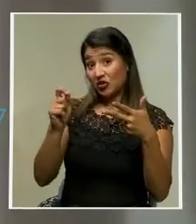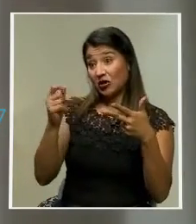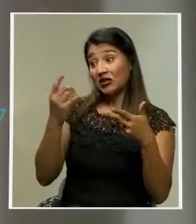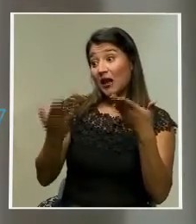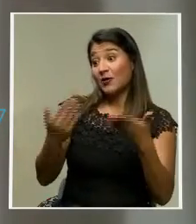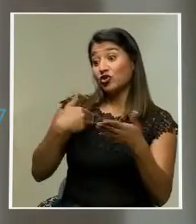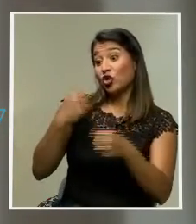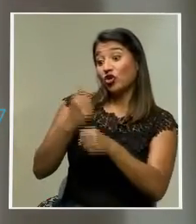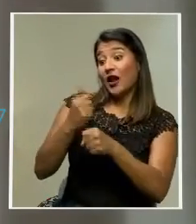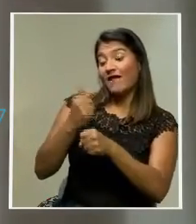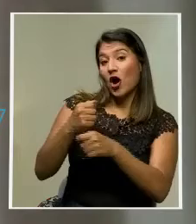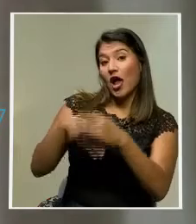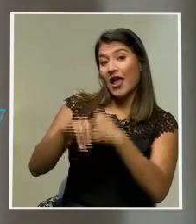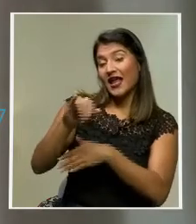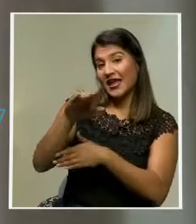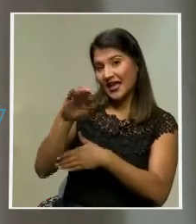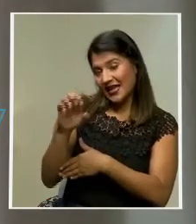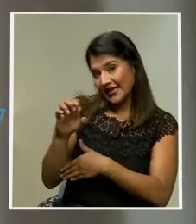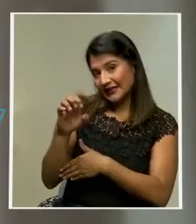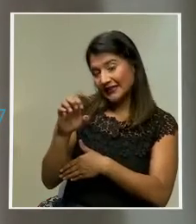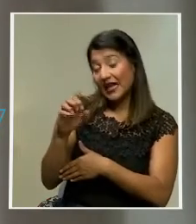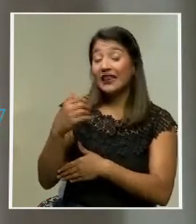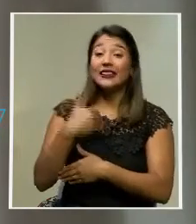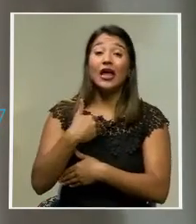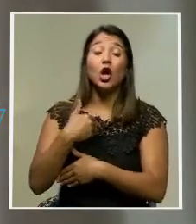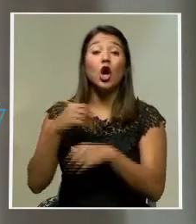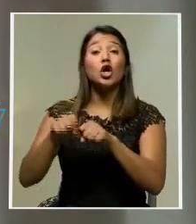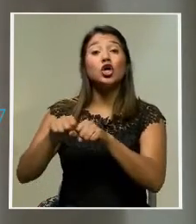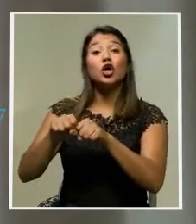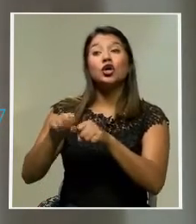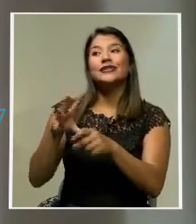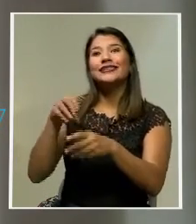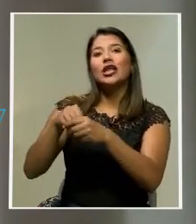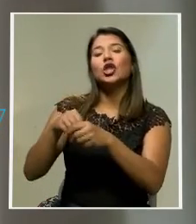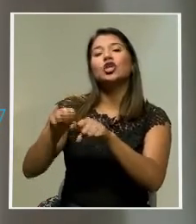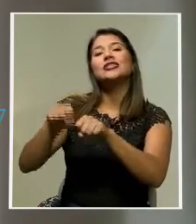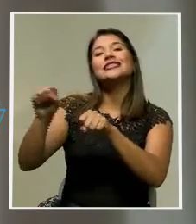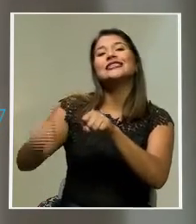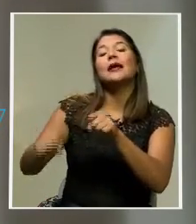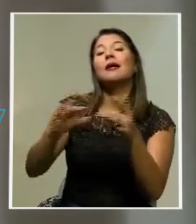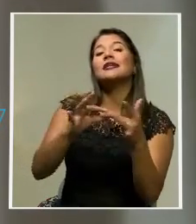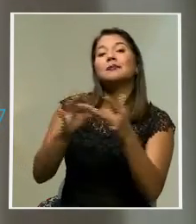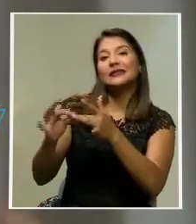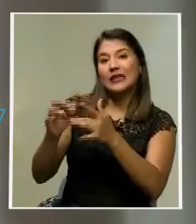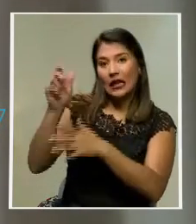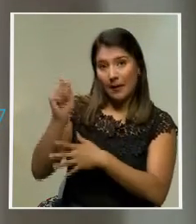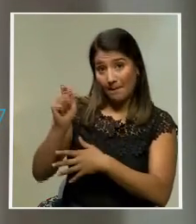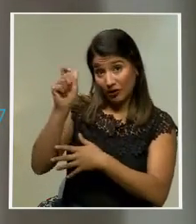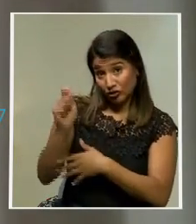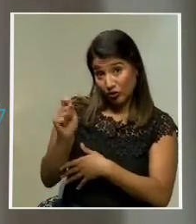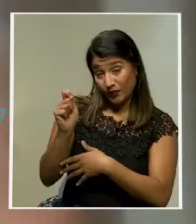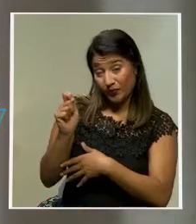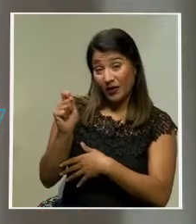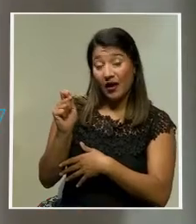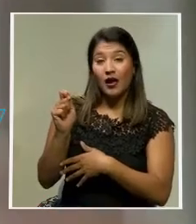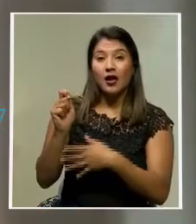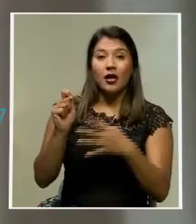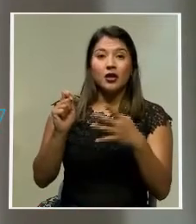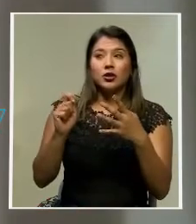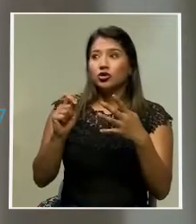el ICE y tengo una pensión del régimen especial de pensiones, donde en muchos de estos regímenes yo no